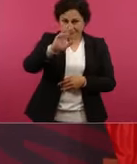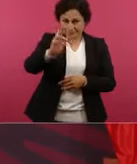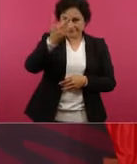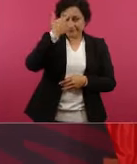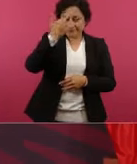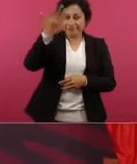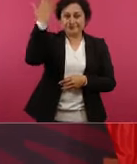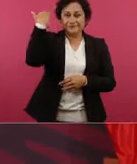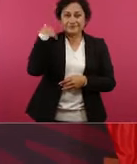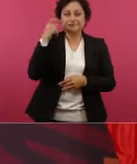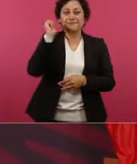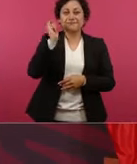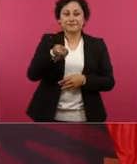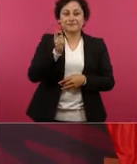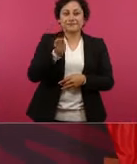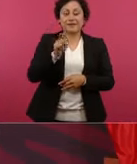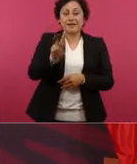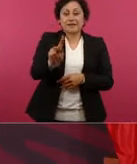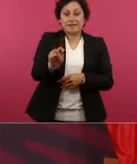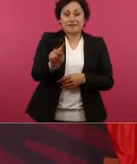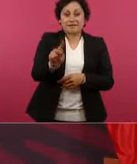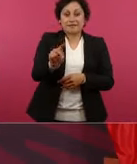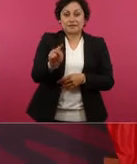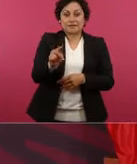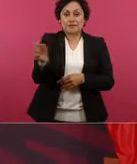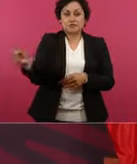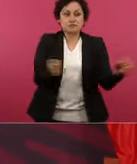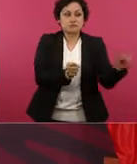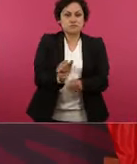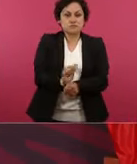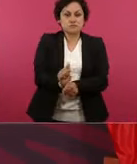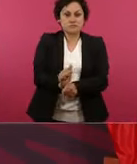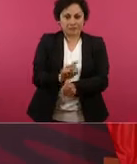hasta hacían montaje en la televisión?